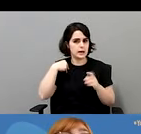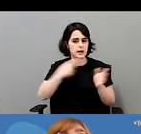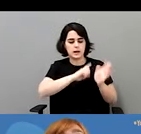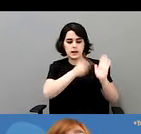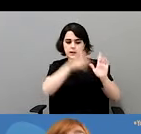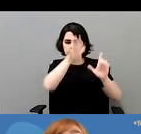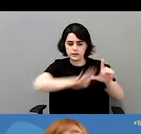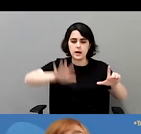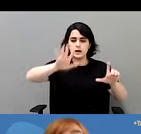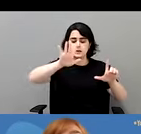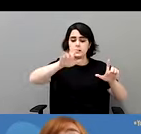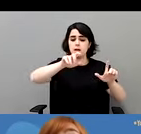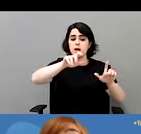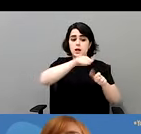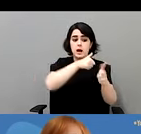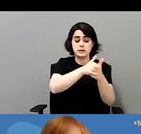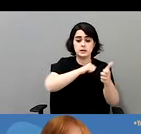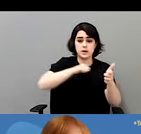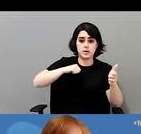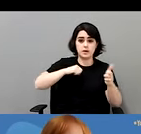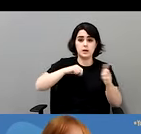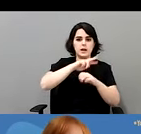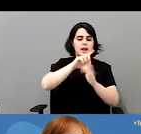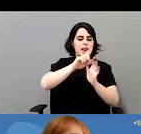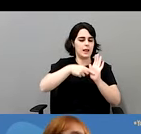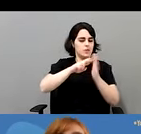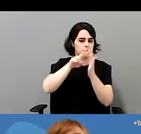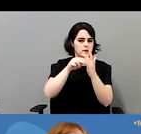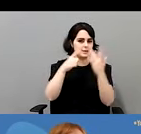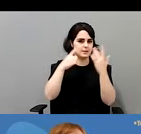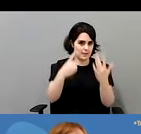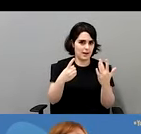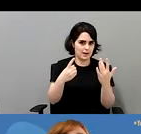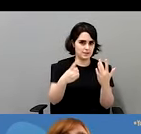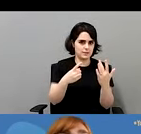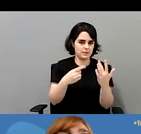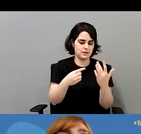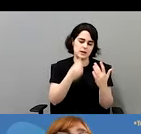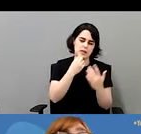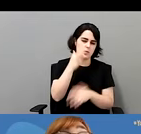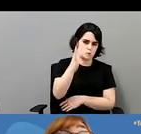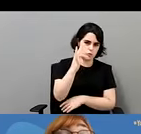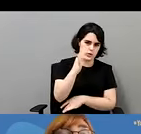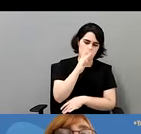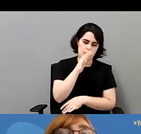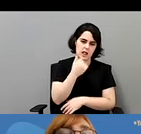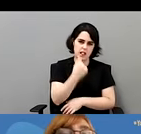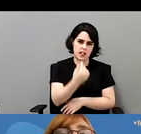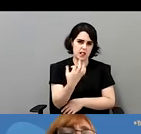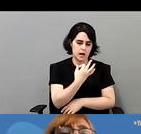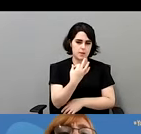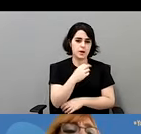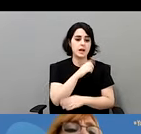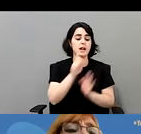estatal dice que la asistencia personal, la ley de 2006, ¿vale? Que con esto hay que decir algo positivo ahora, la ley de 2006